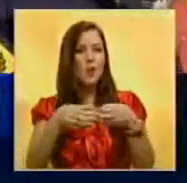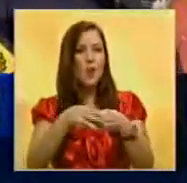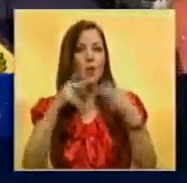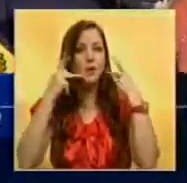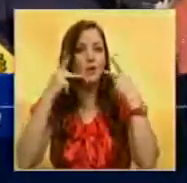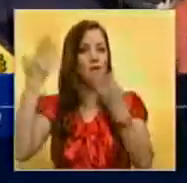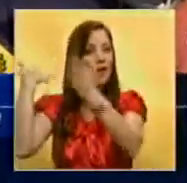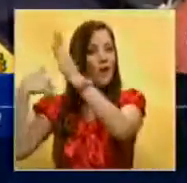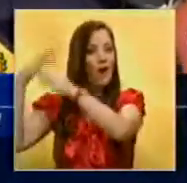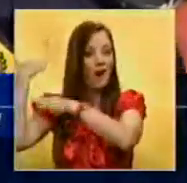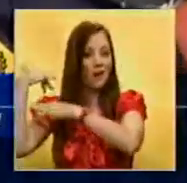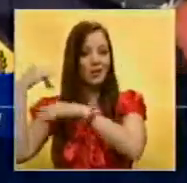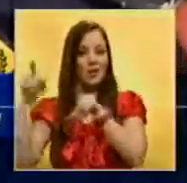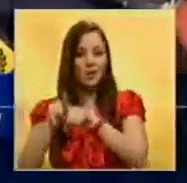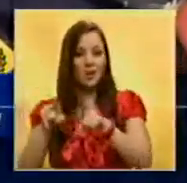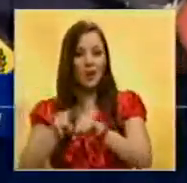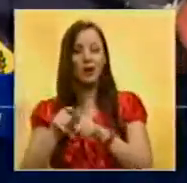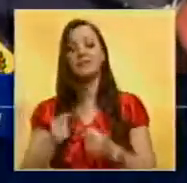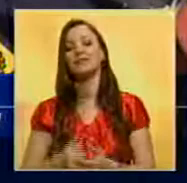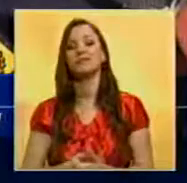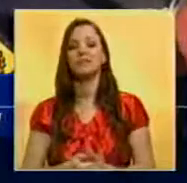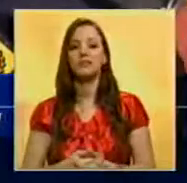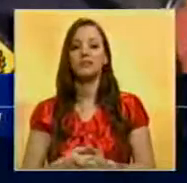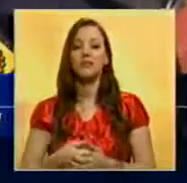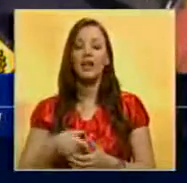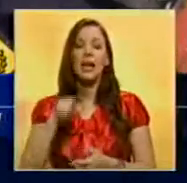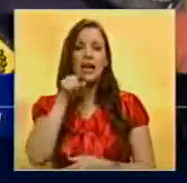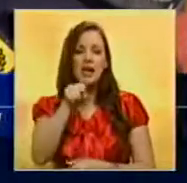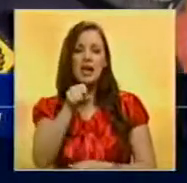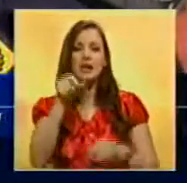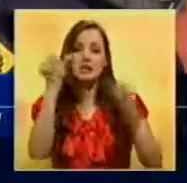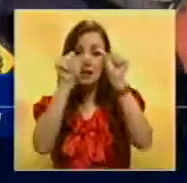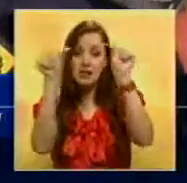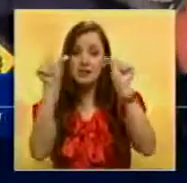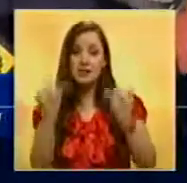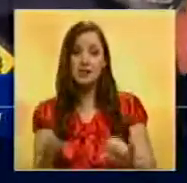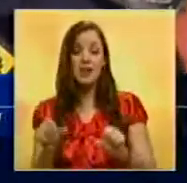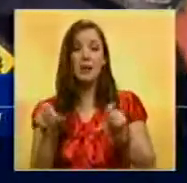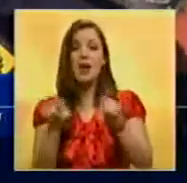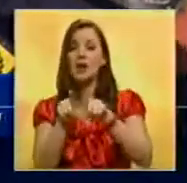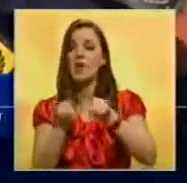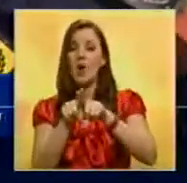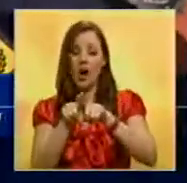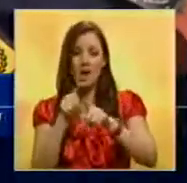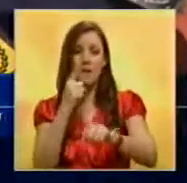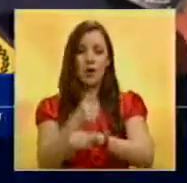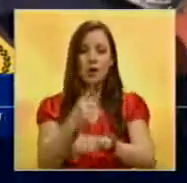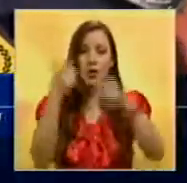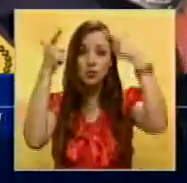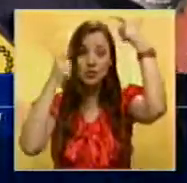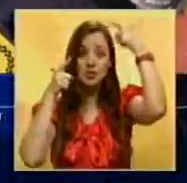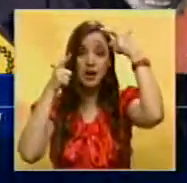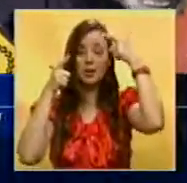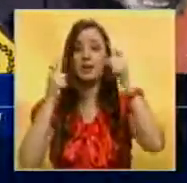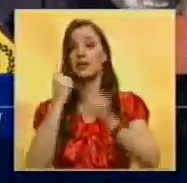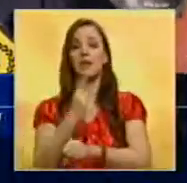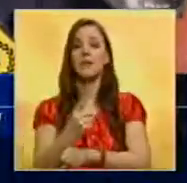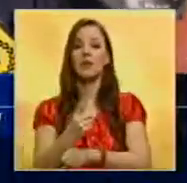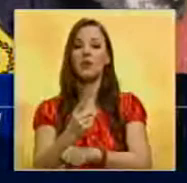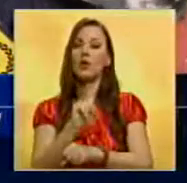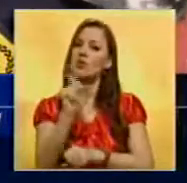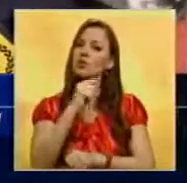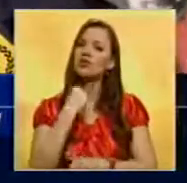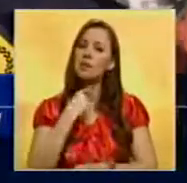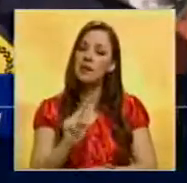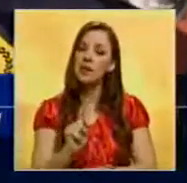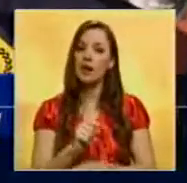modelo de protección social que nos dejó el comandante Chávez no se pierda porque unos empresarios inescrupulosos quieran hacer negocio con